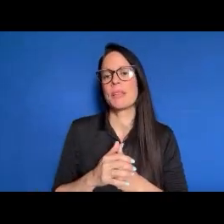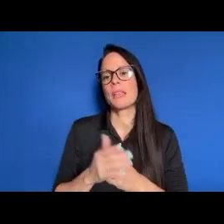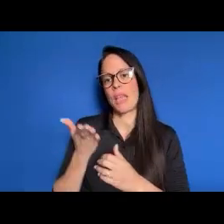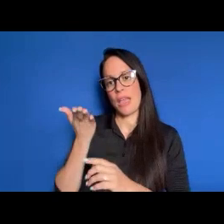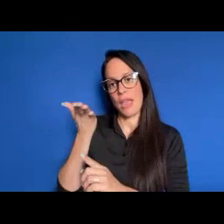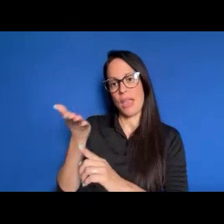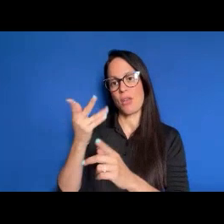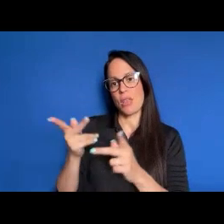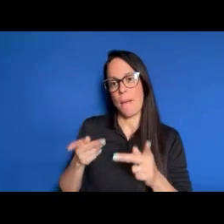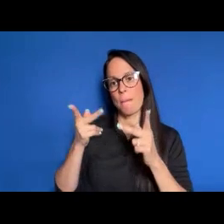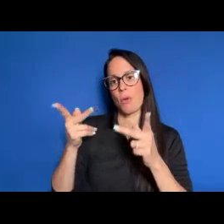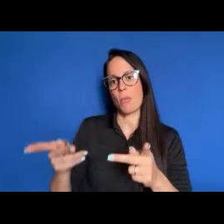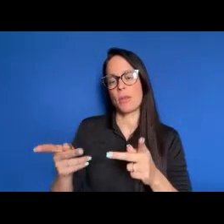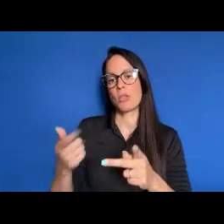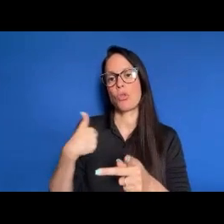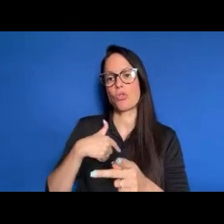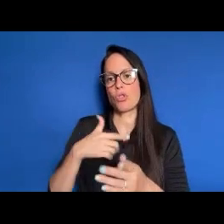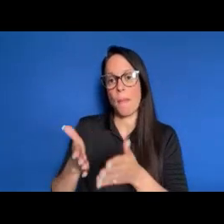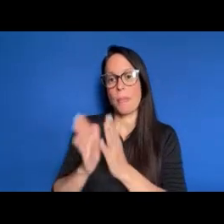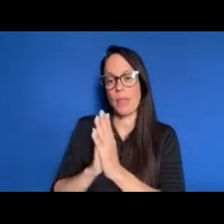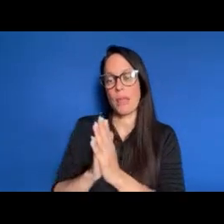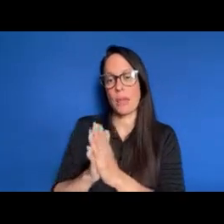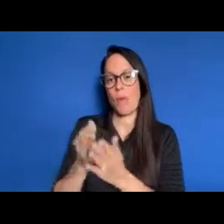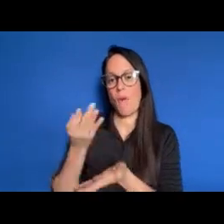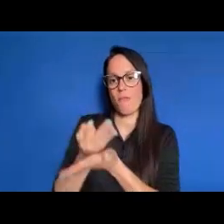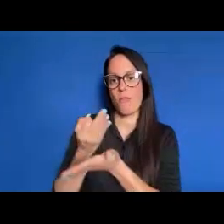están solicitando fondos a través de esta oportunidad.